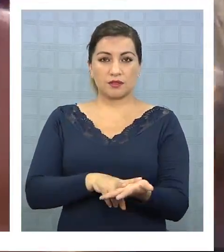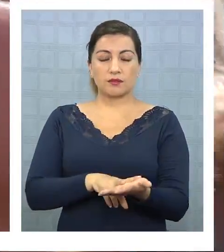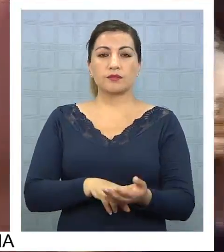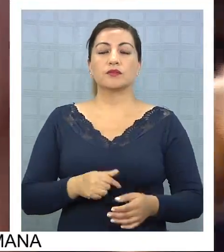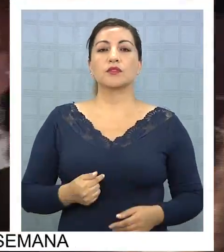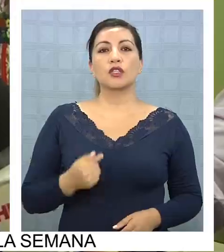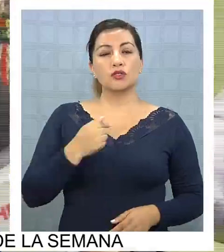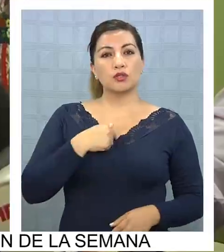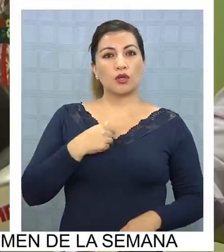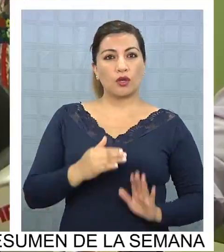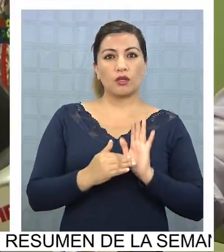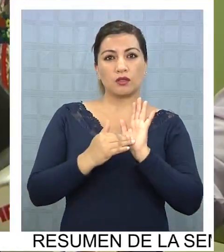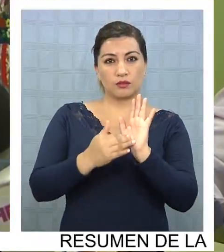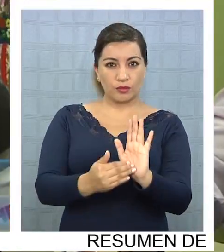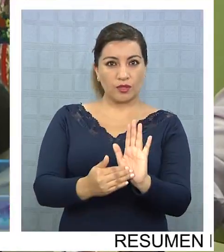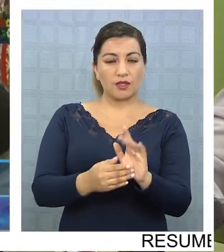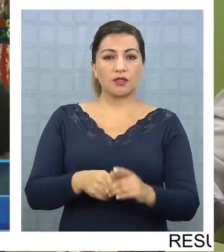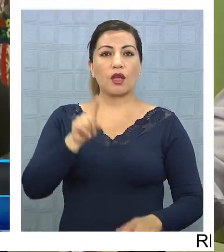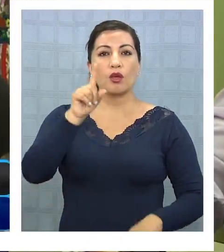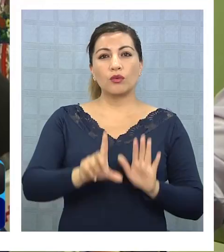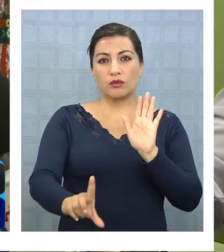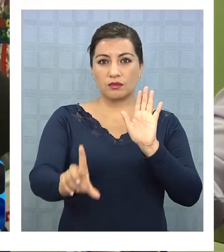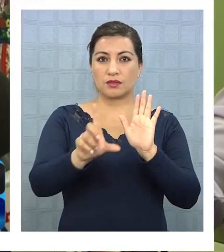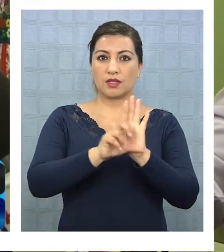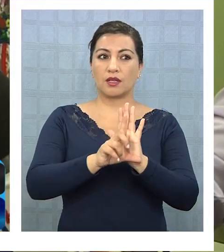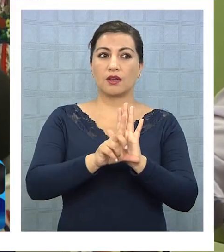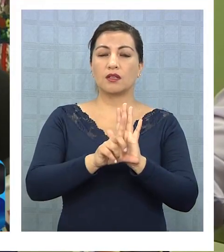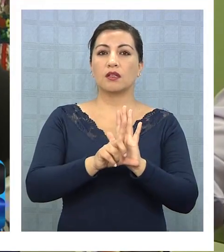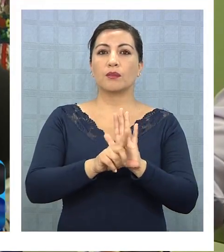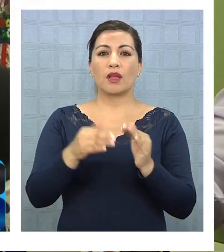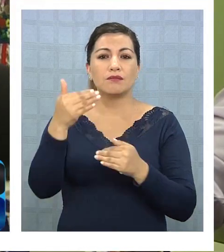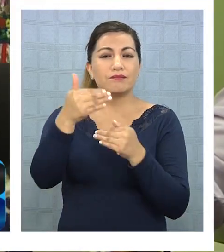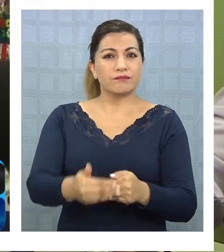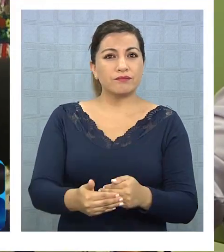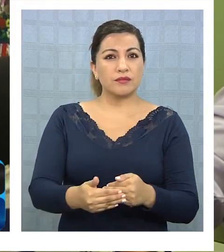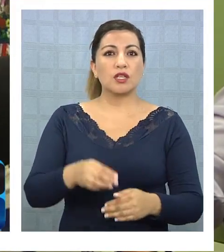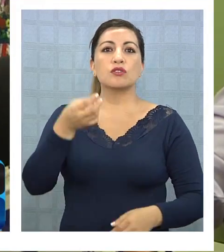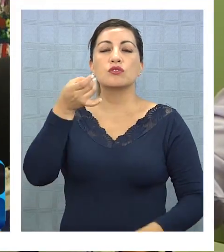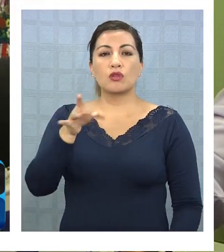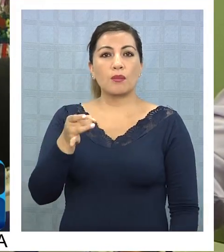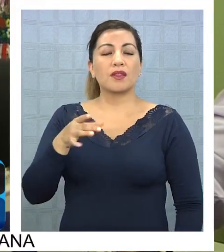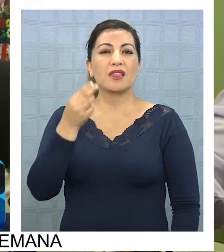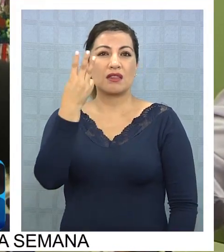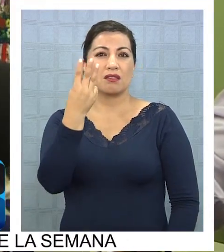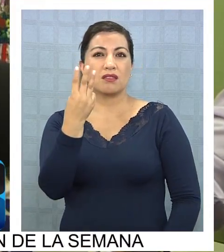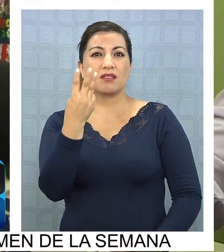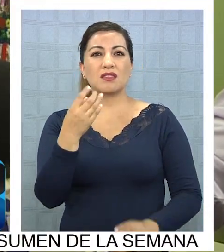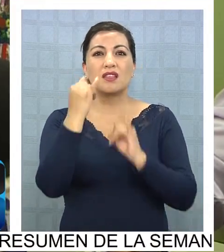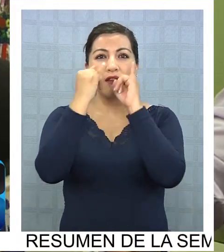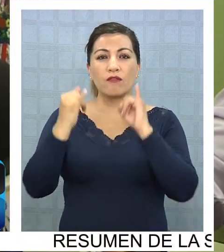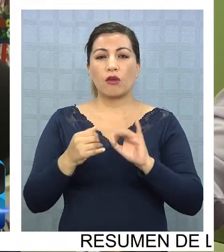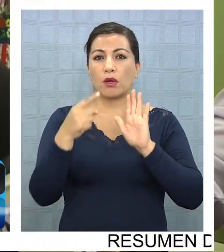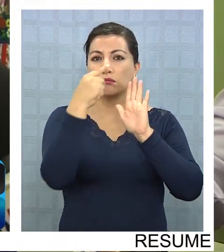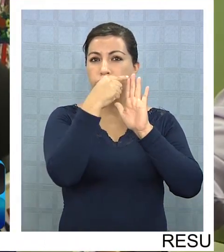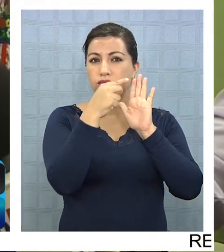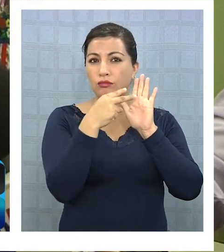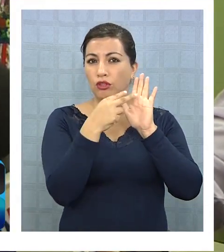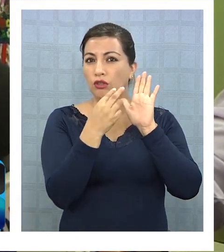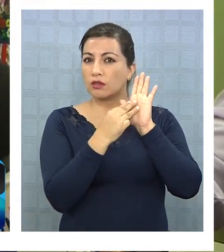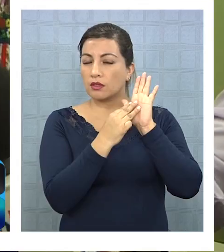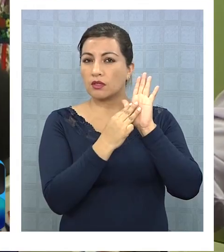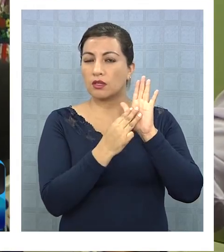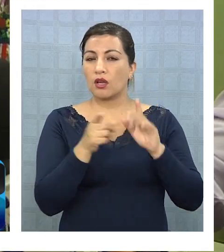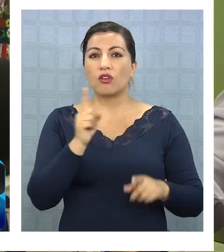lo que destacaría es que es una ley que es limitada solamente a tres causales muy específicas, que no obliga, por cierto,